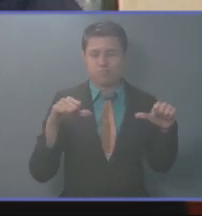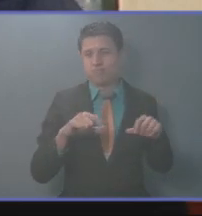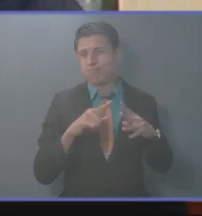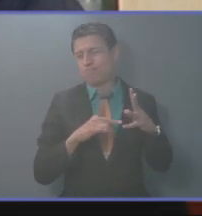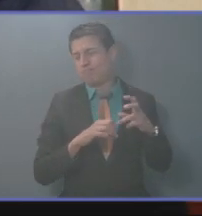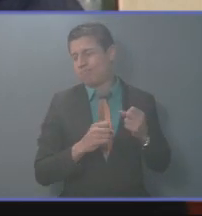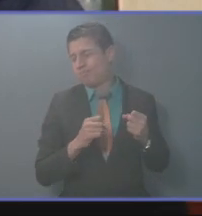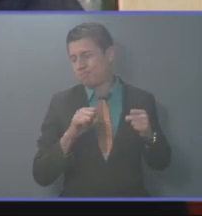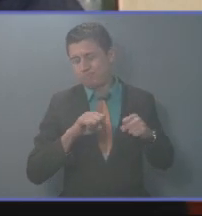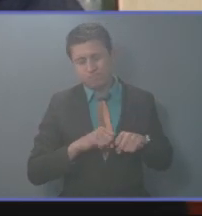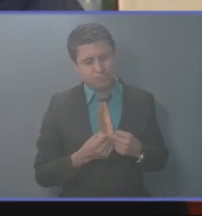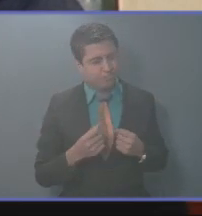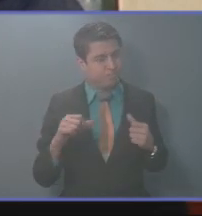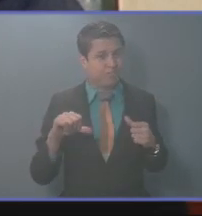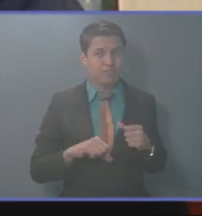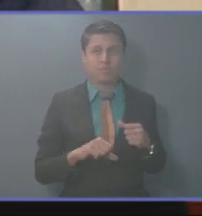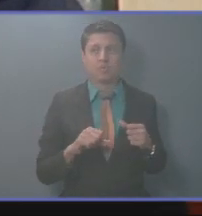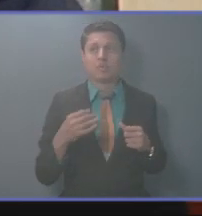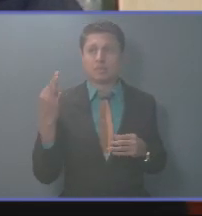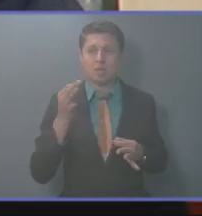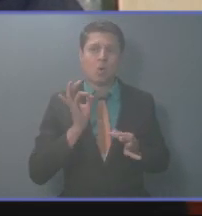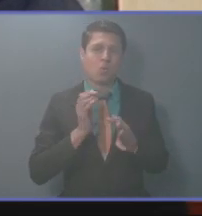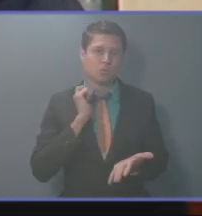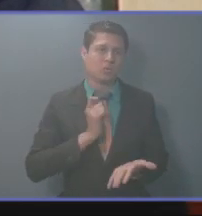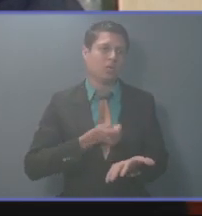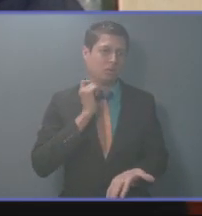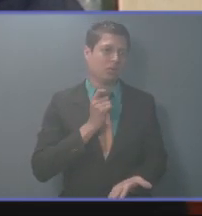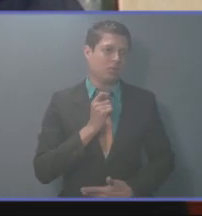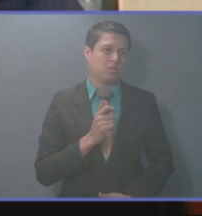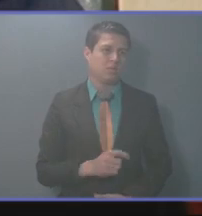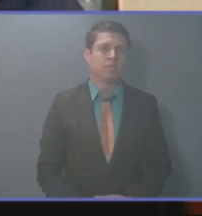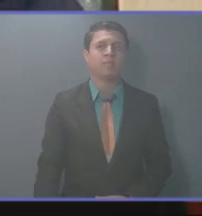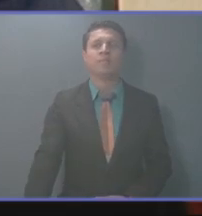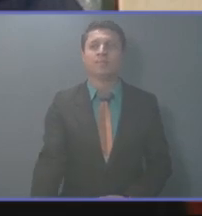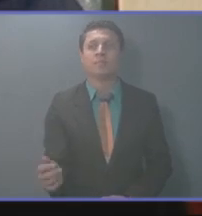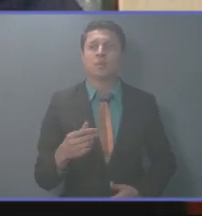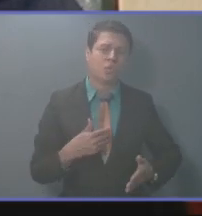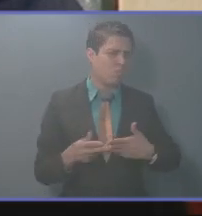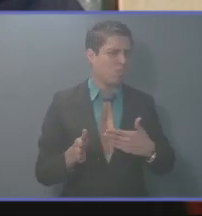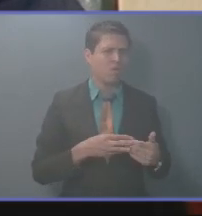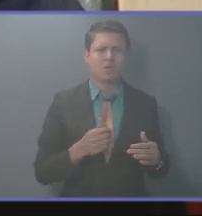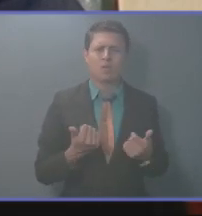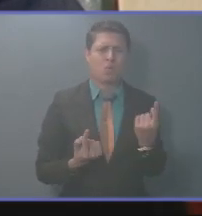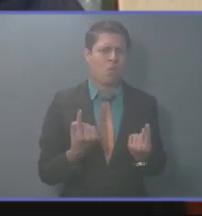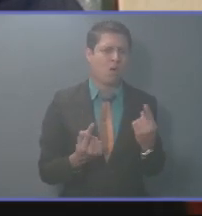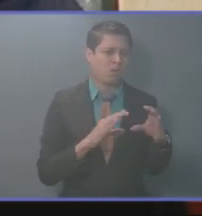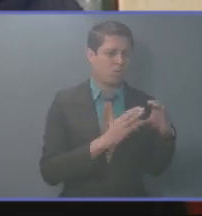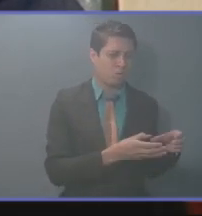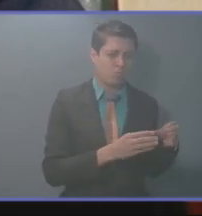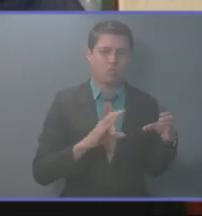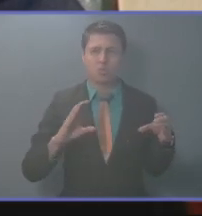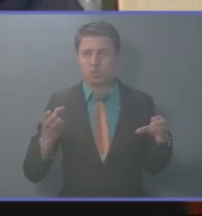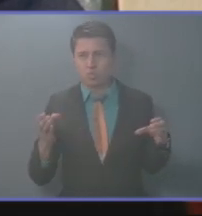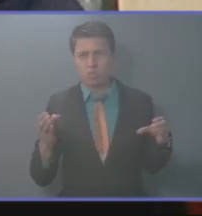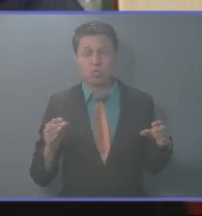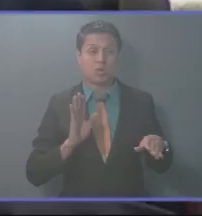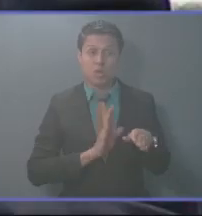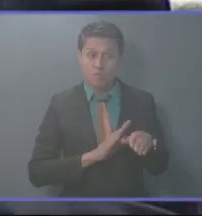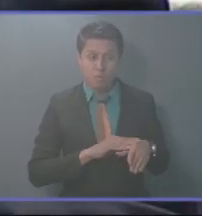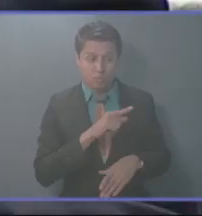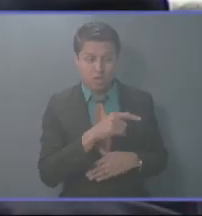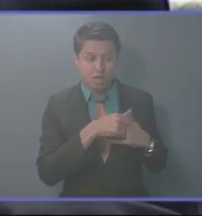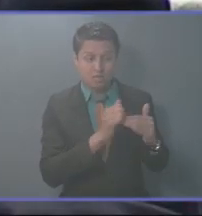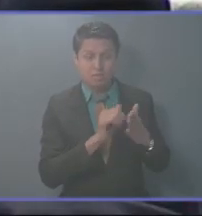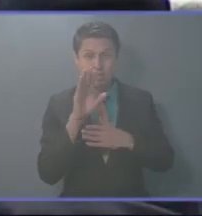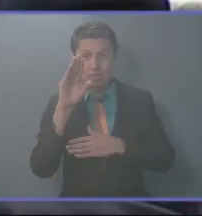humanitario, cometidos durante el conflicto armado por cualquiera de los dos bandos en disputa, y exhortó a la Asamblea